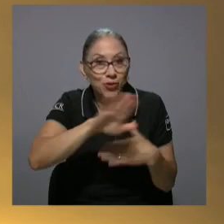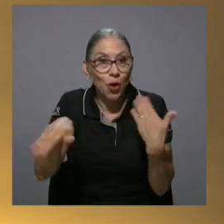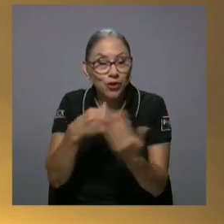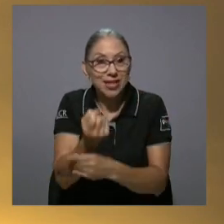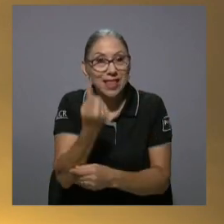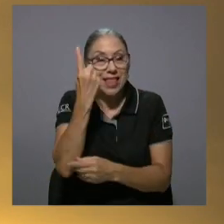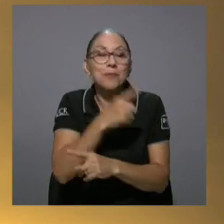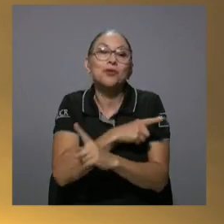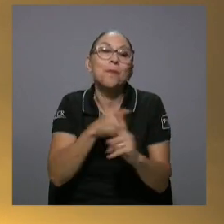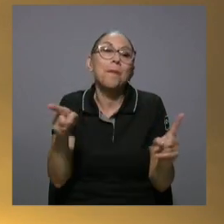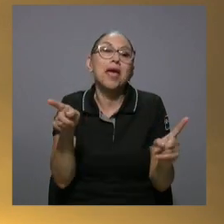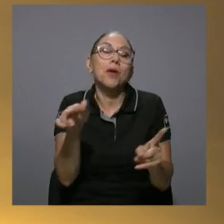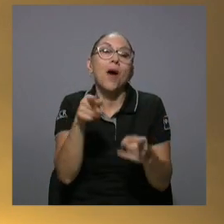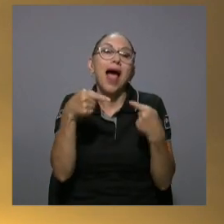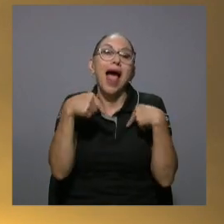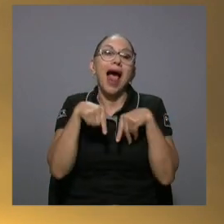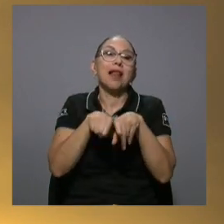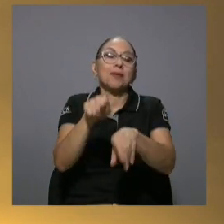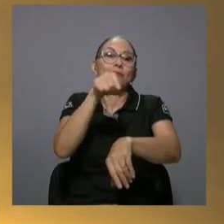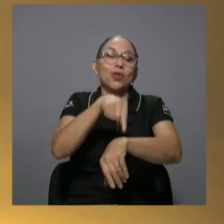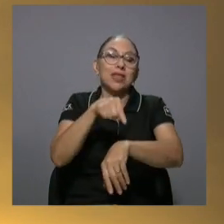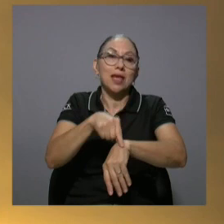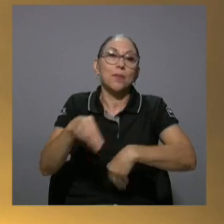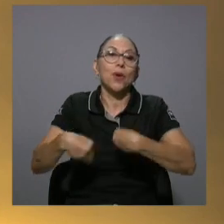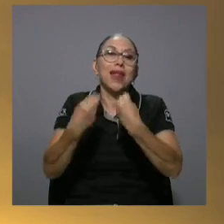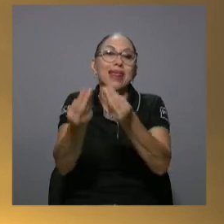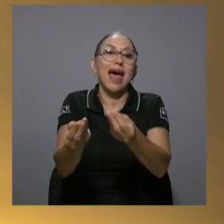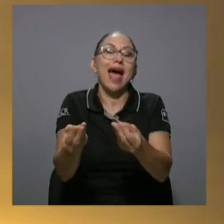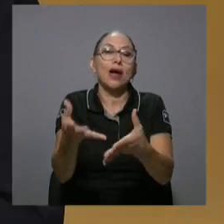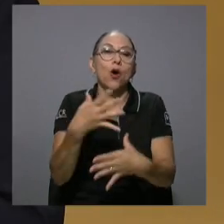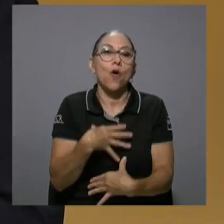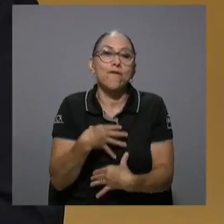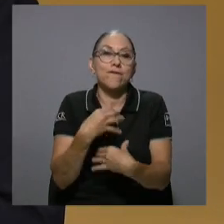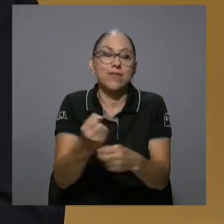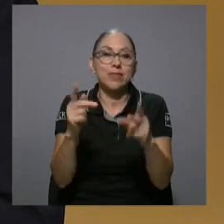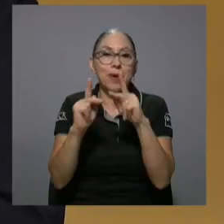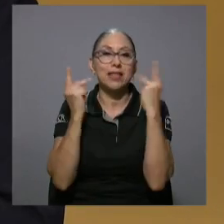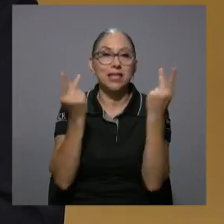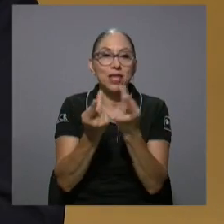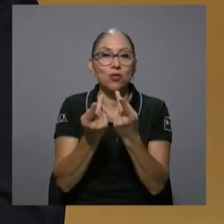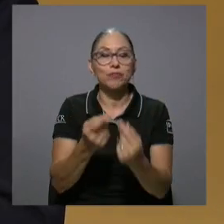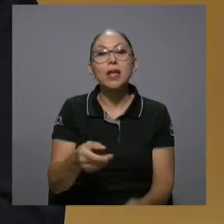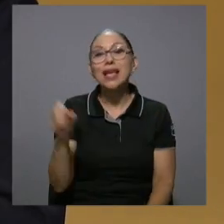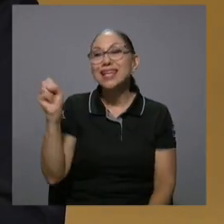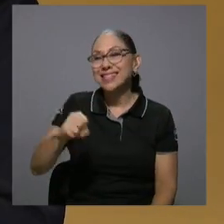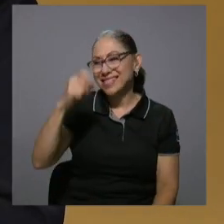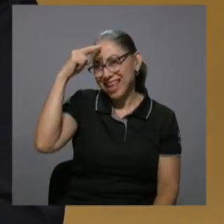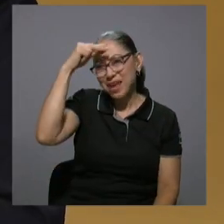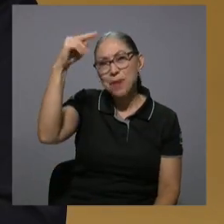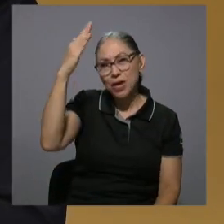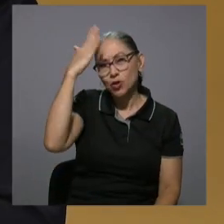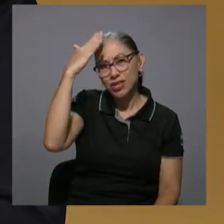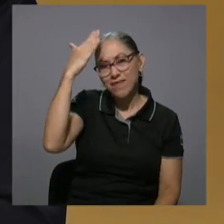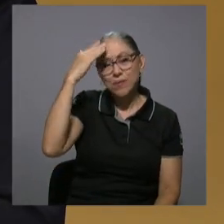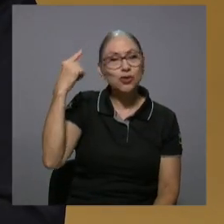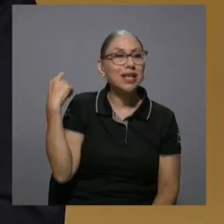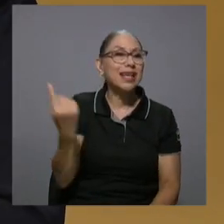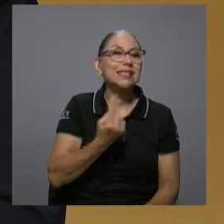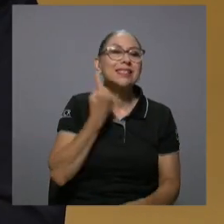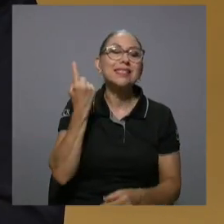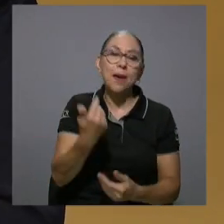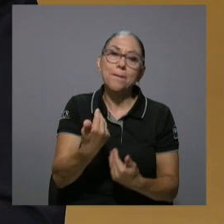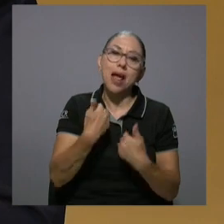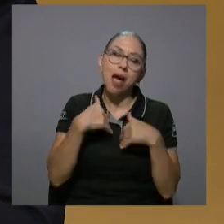mismo tiempo le da una gran legitimidad al partido. Sí, bueno, en México sabemos que la corrupción siempre ha sido una variable